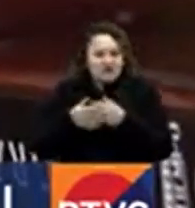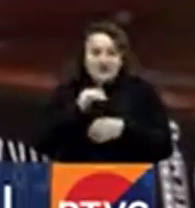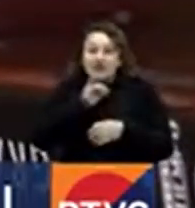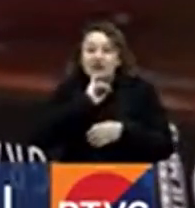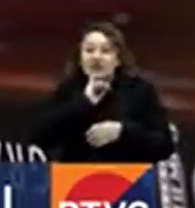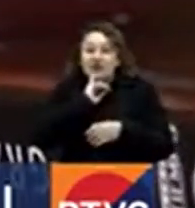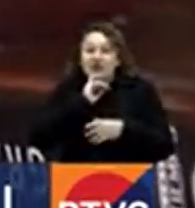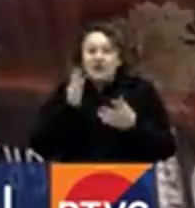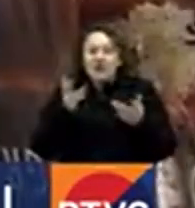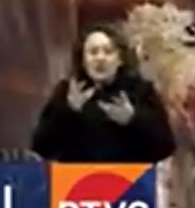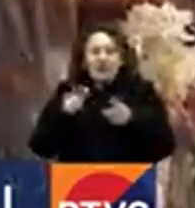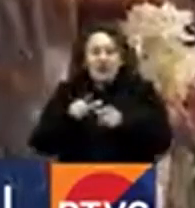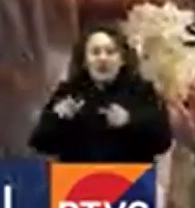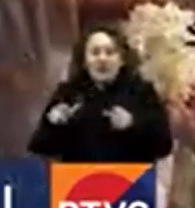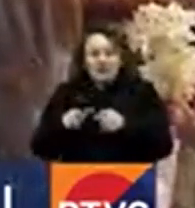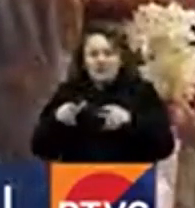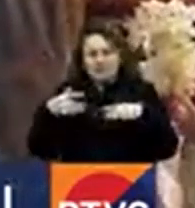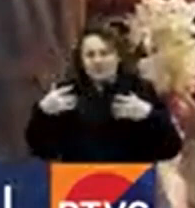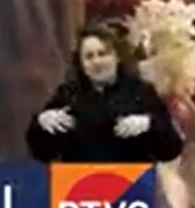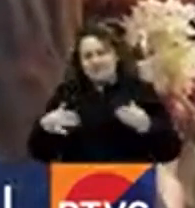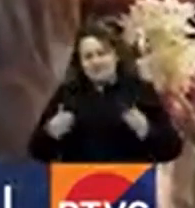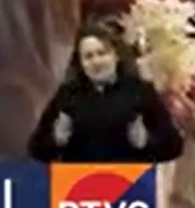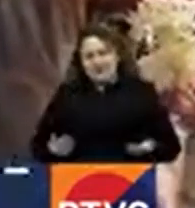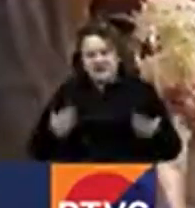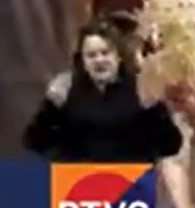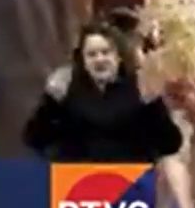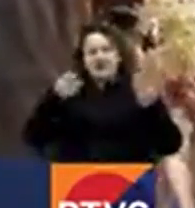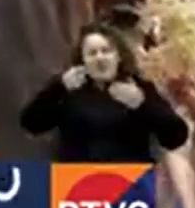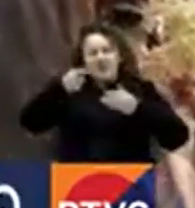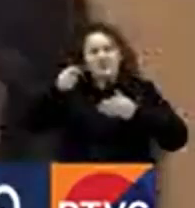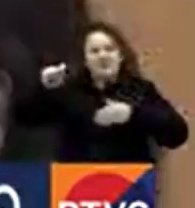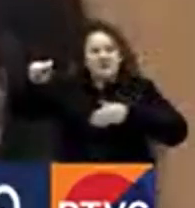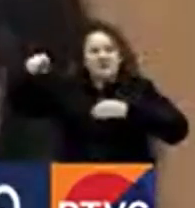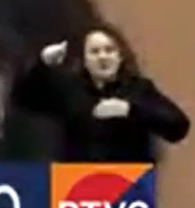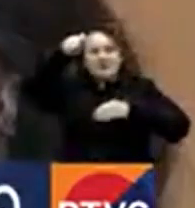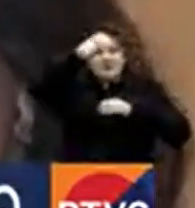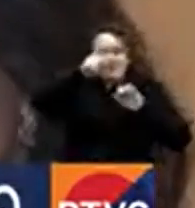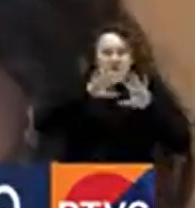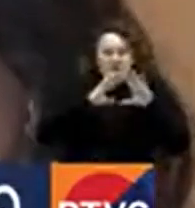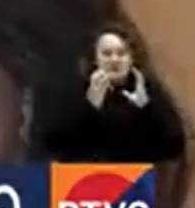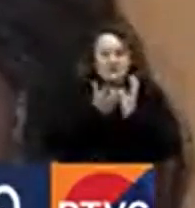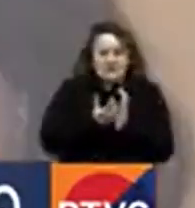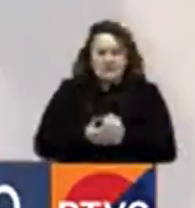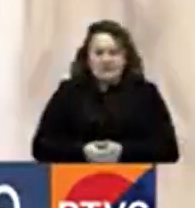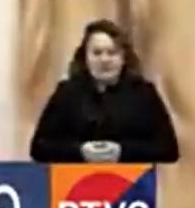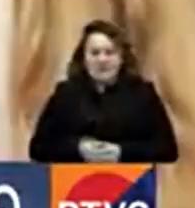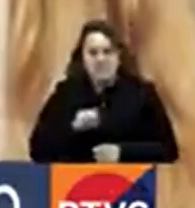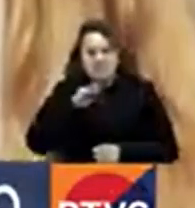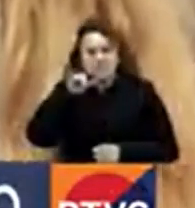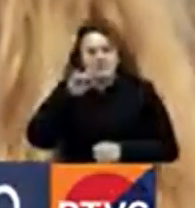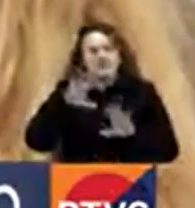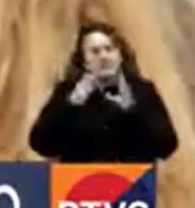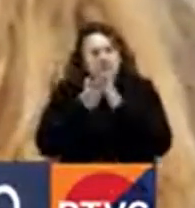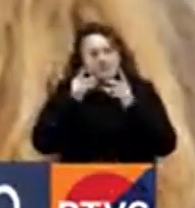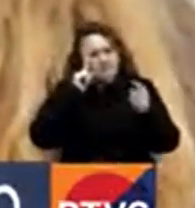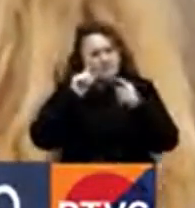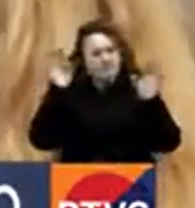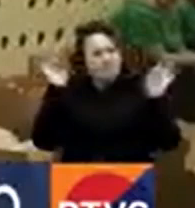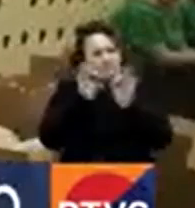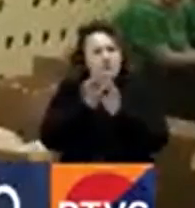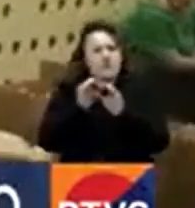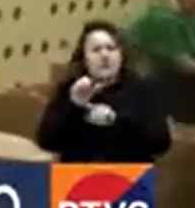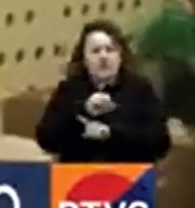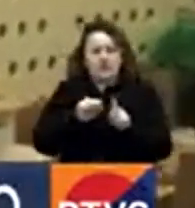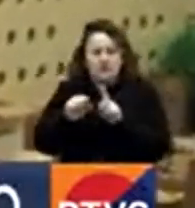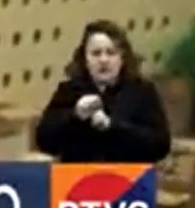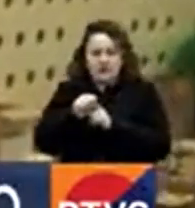latitud, forjó en ella la llave maestra con las que abre las puertas del mundo. En un mismo mundo que está enfocado en lo social. Sus pasarelas son